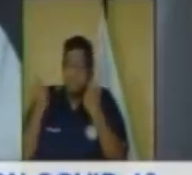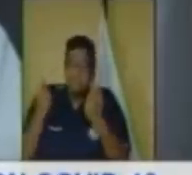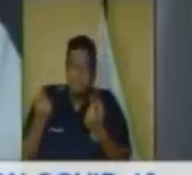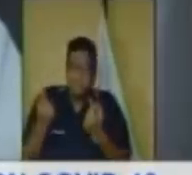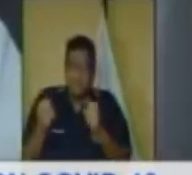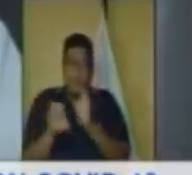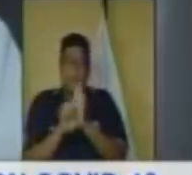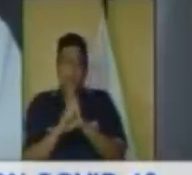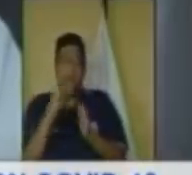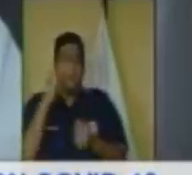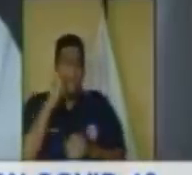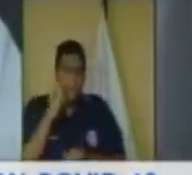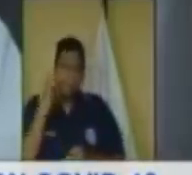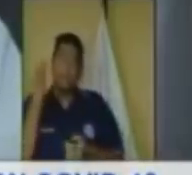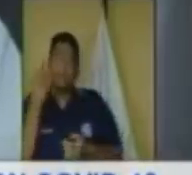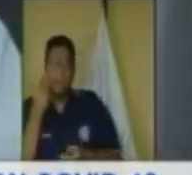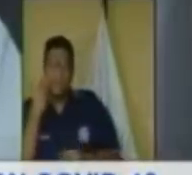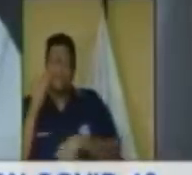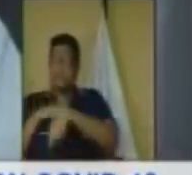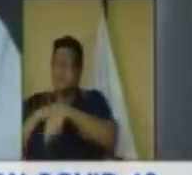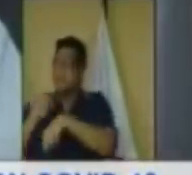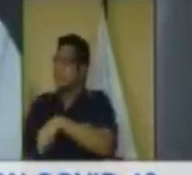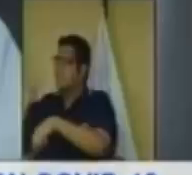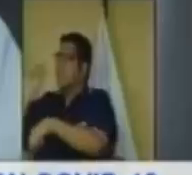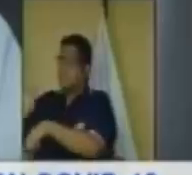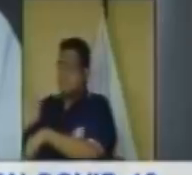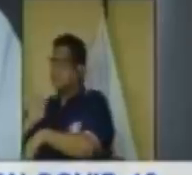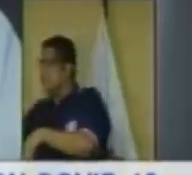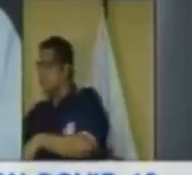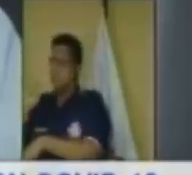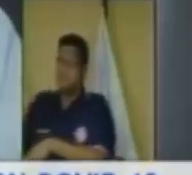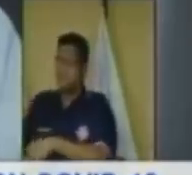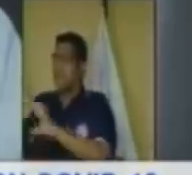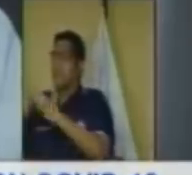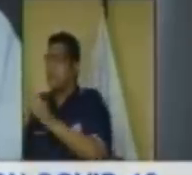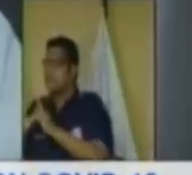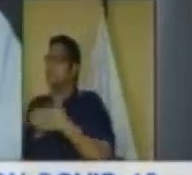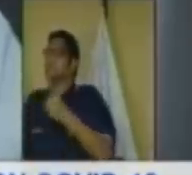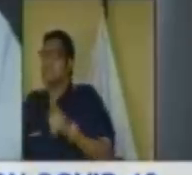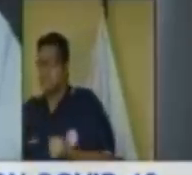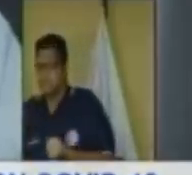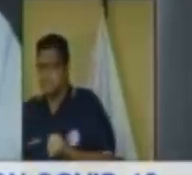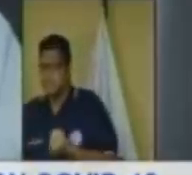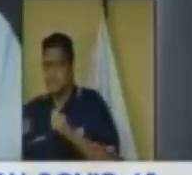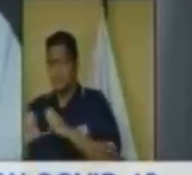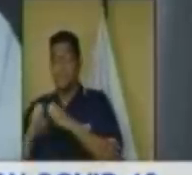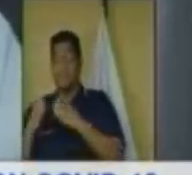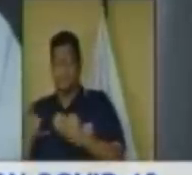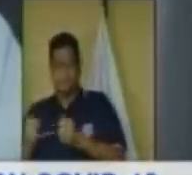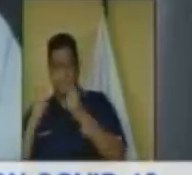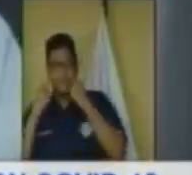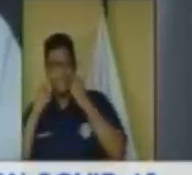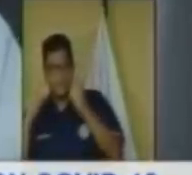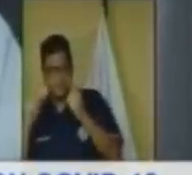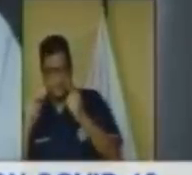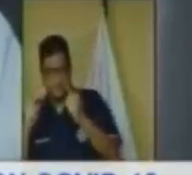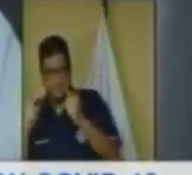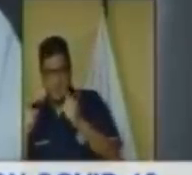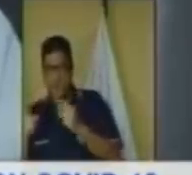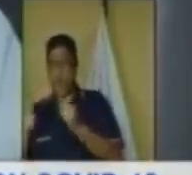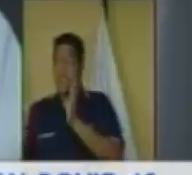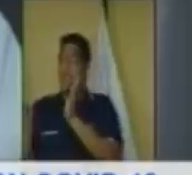educativa y quiero manifestar que la suspensión es tanto para el sector público y